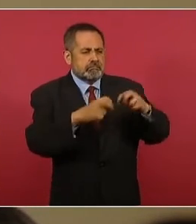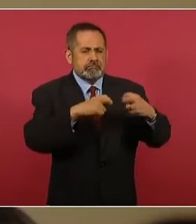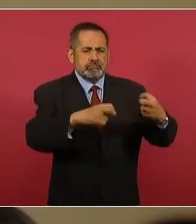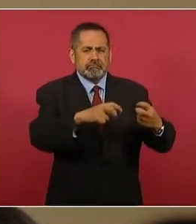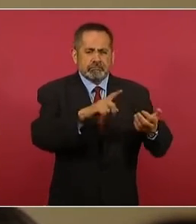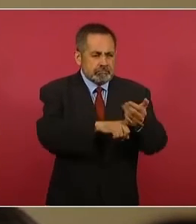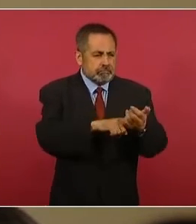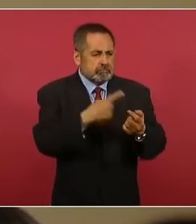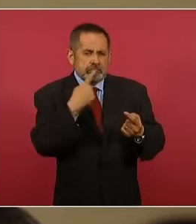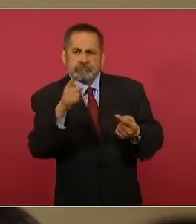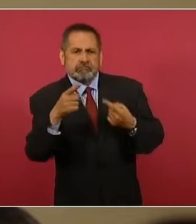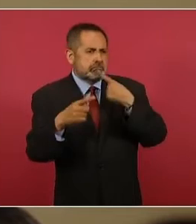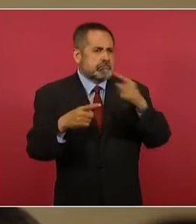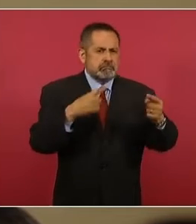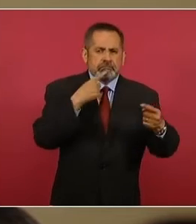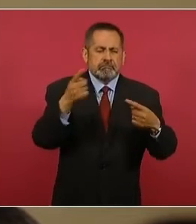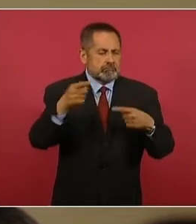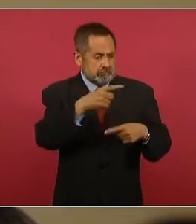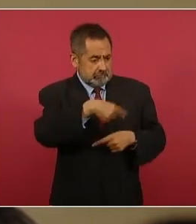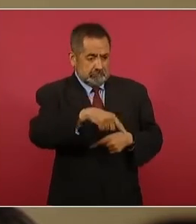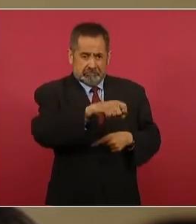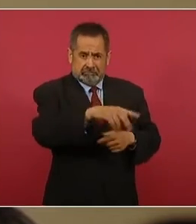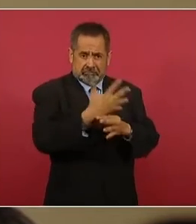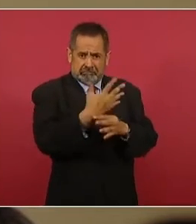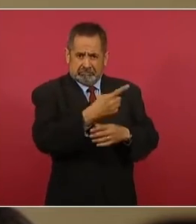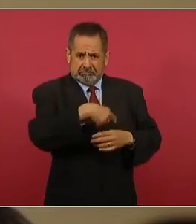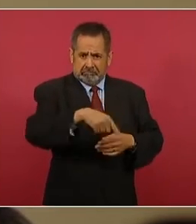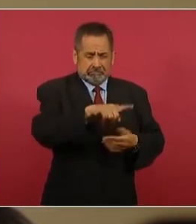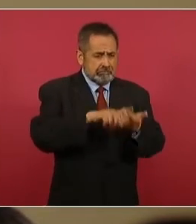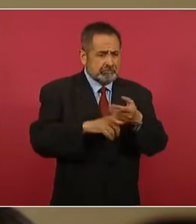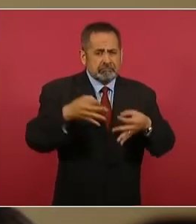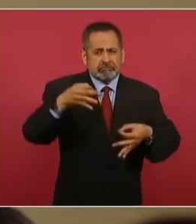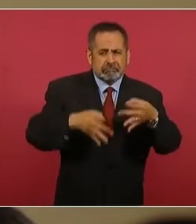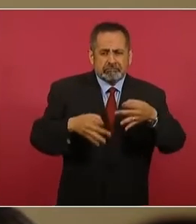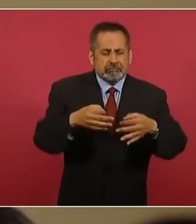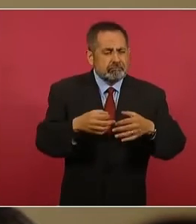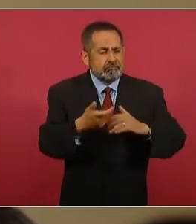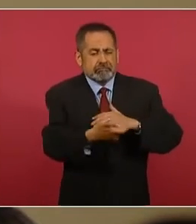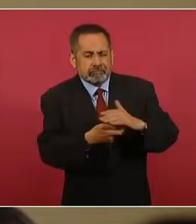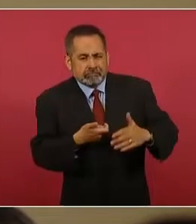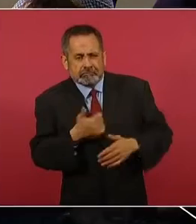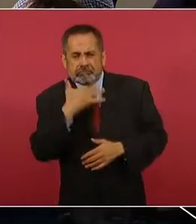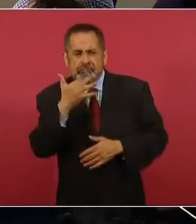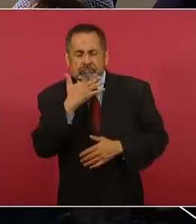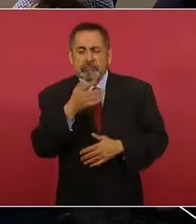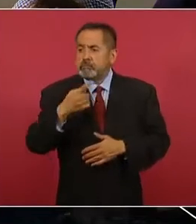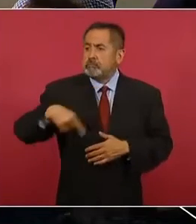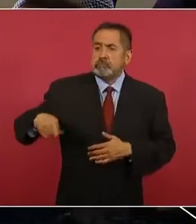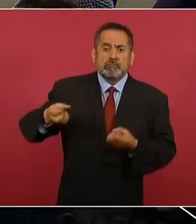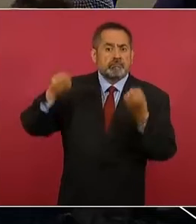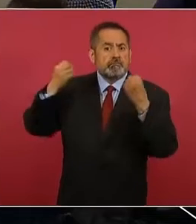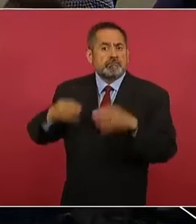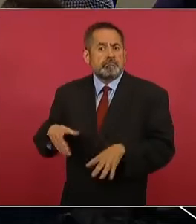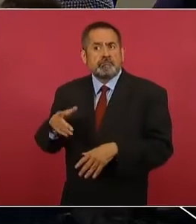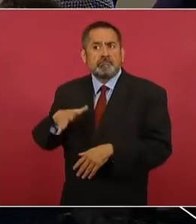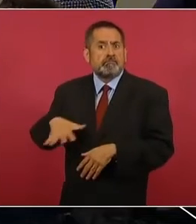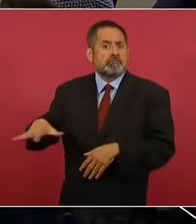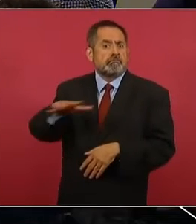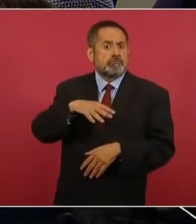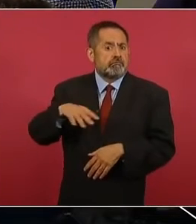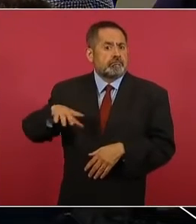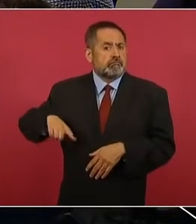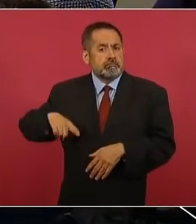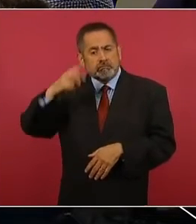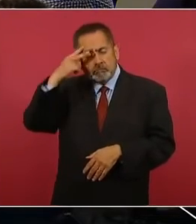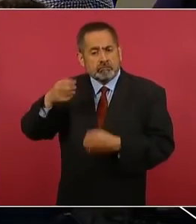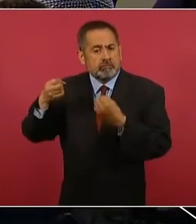estas acusaciones de que se están amañando los juicios cuando son casos que pueden afectar las finanzas de la hacienda